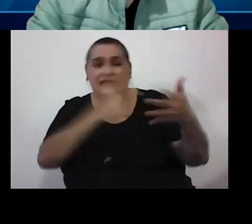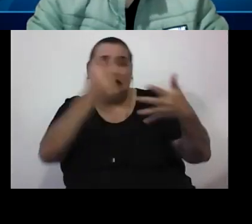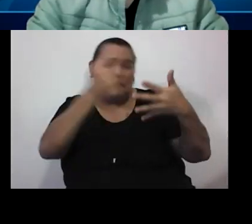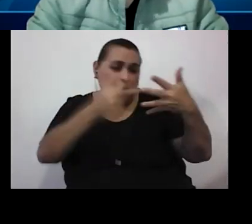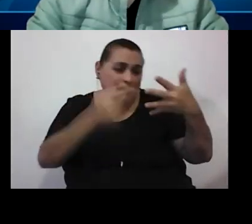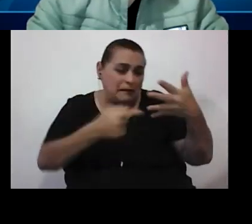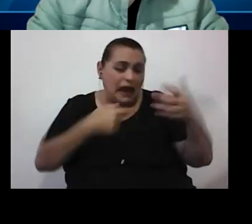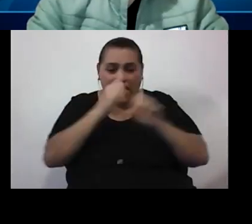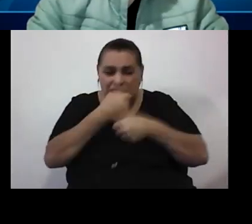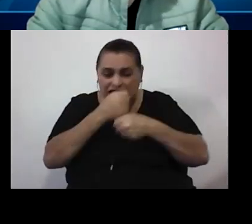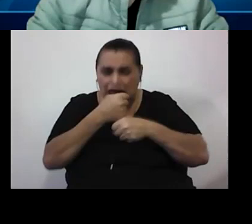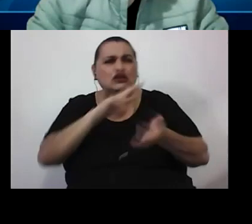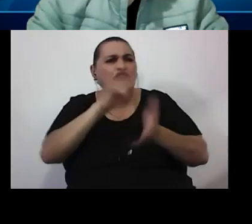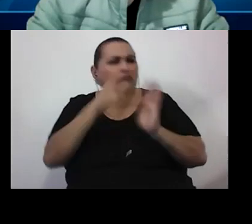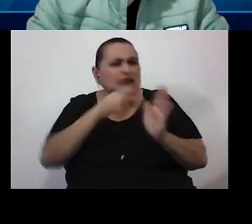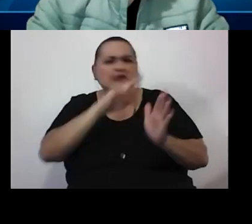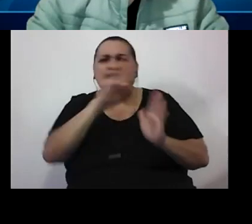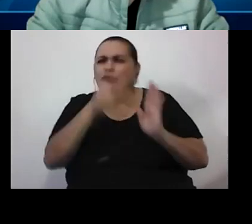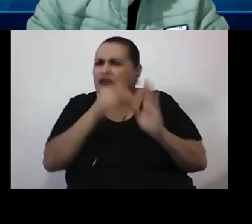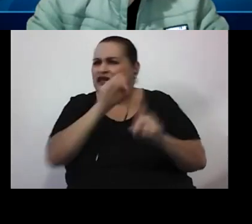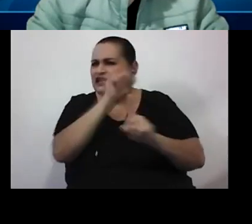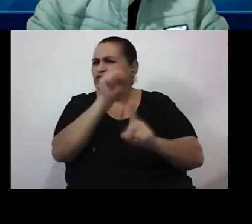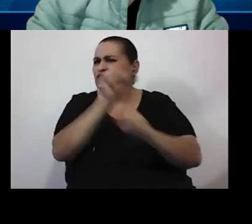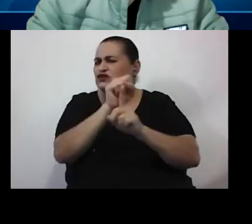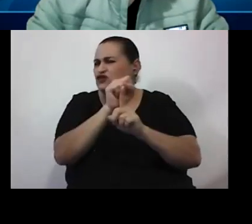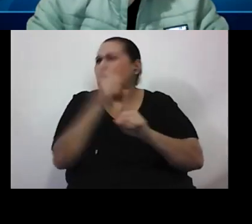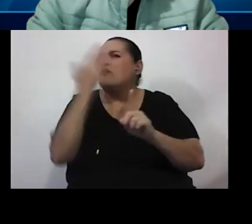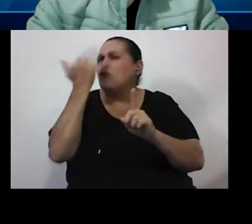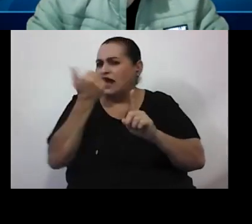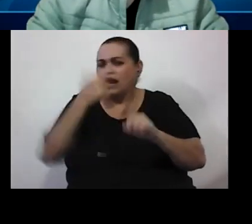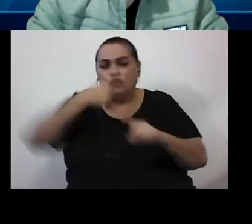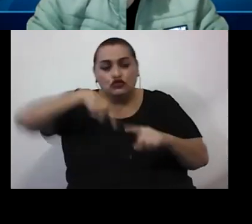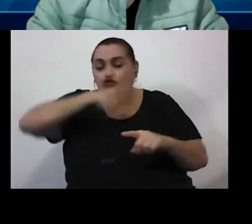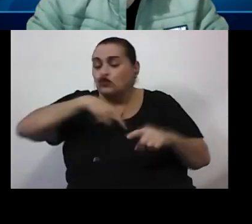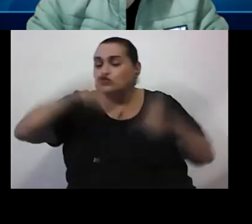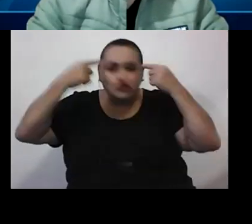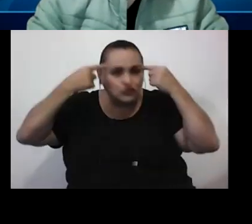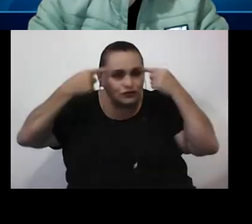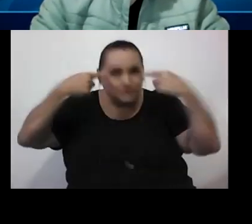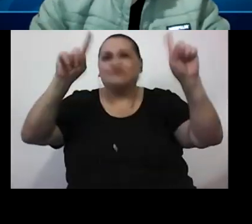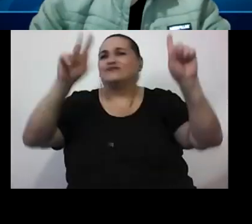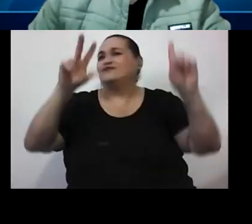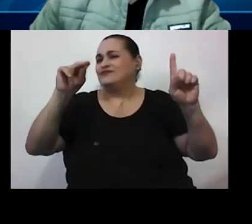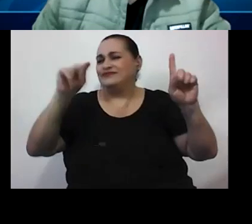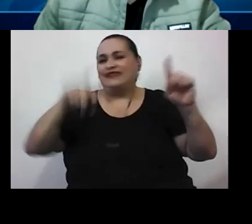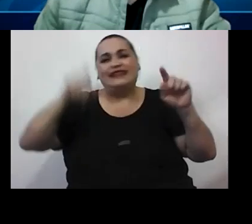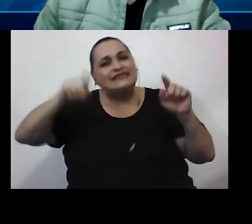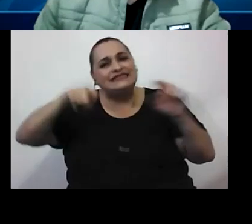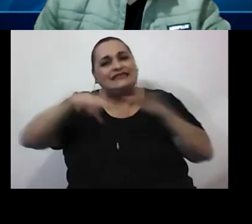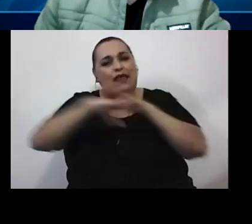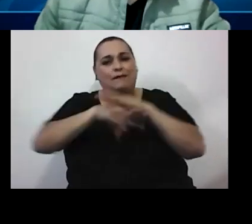vemos que se sigue repitiendo la situación. Y eso es porque no hemos logrado conectar con su necesidad básica en